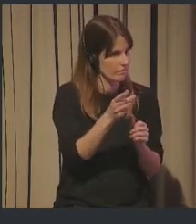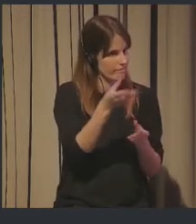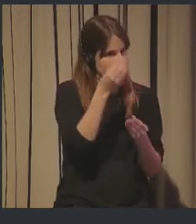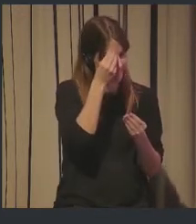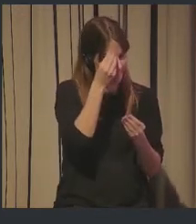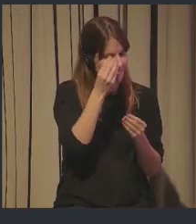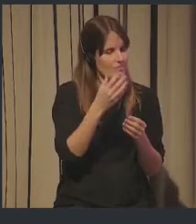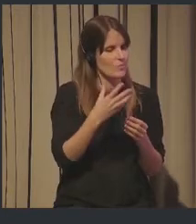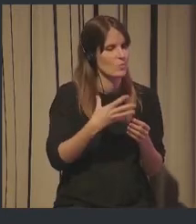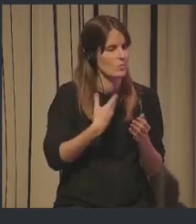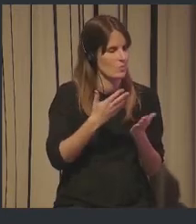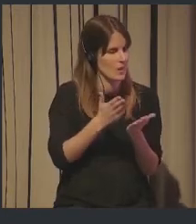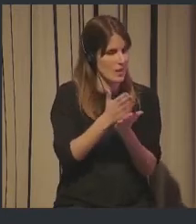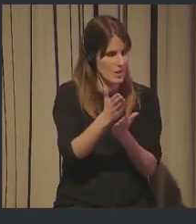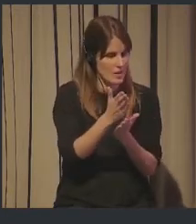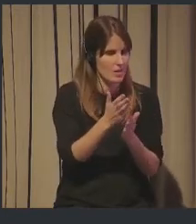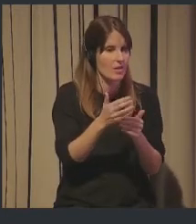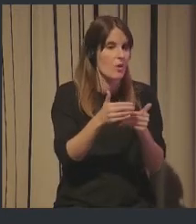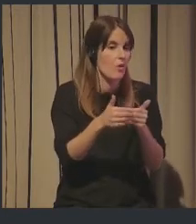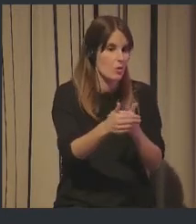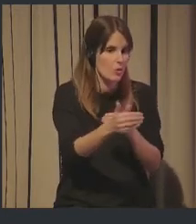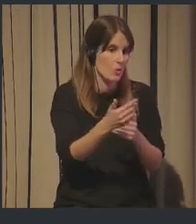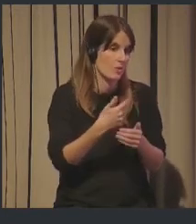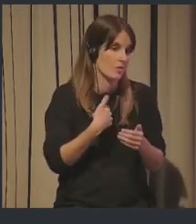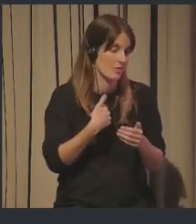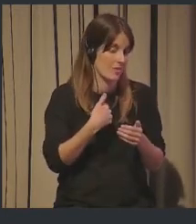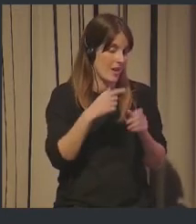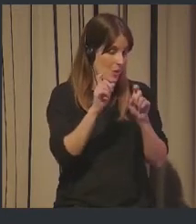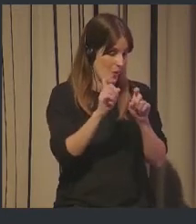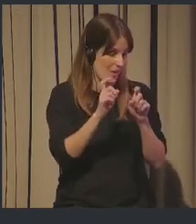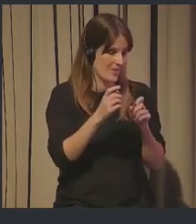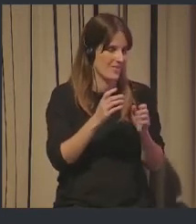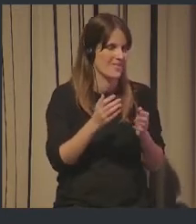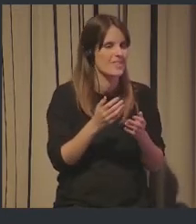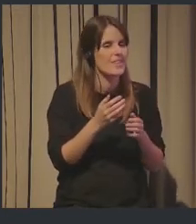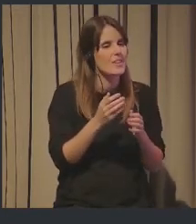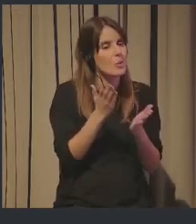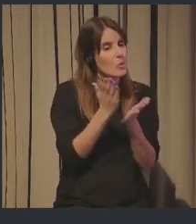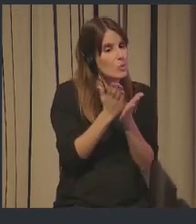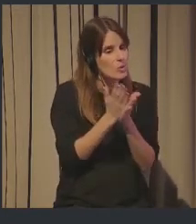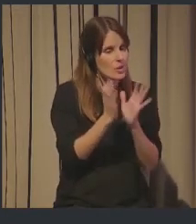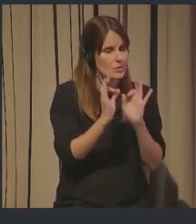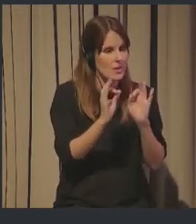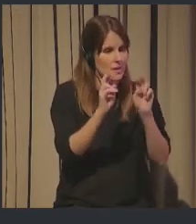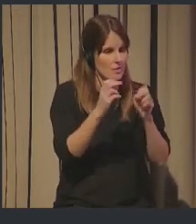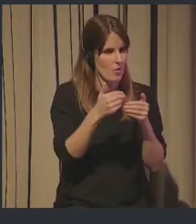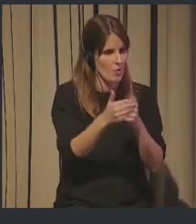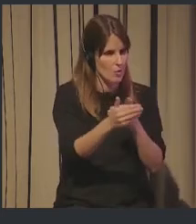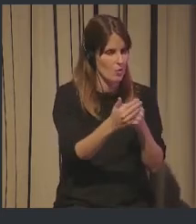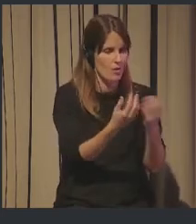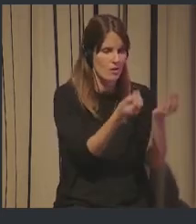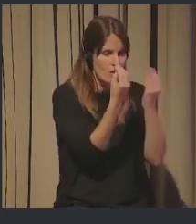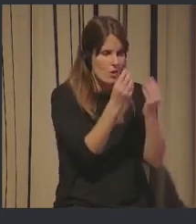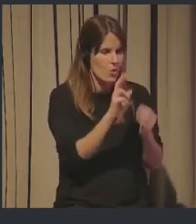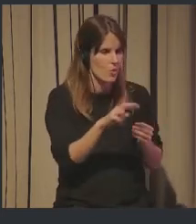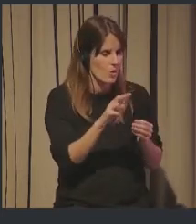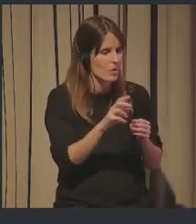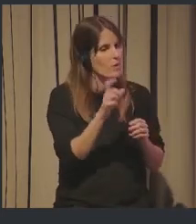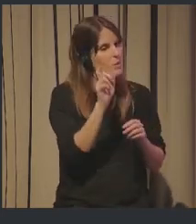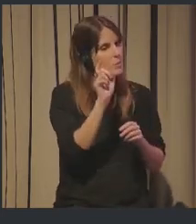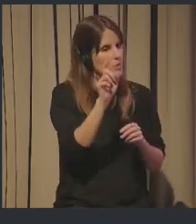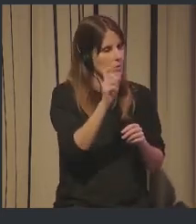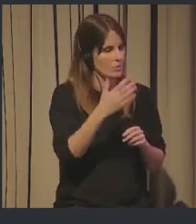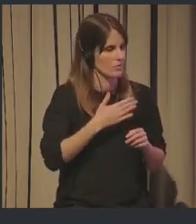las tendencias. Bueno, tengo que hablar del futuro, soy educador, nunca he tenido un curso sobre el futuro, mis profesores casi nunca mencionaban la palabra